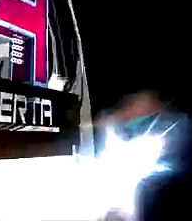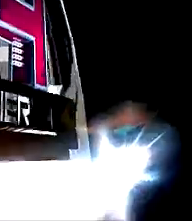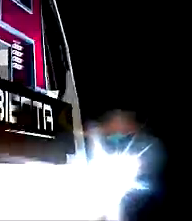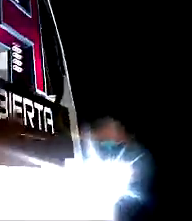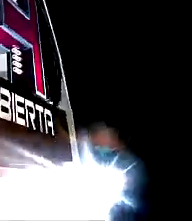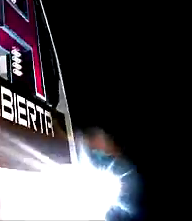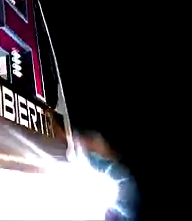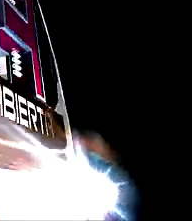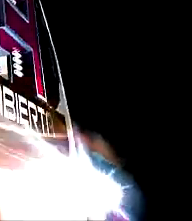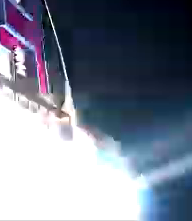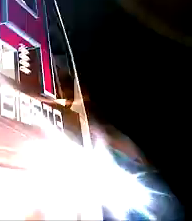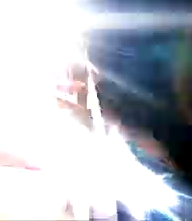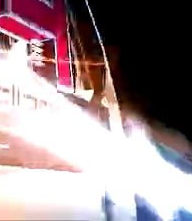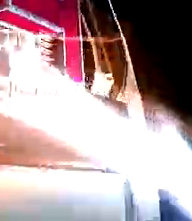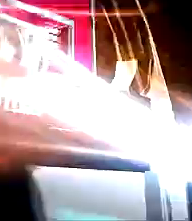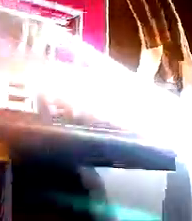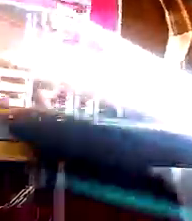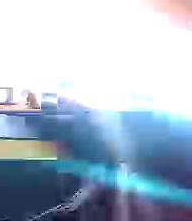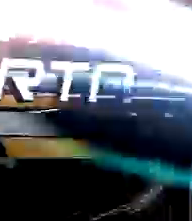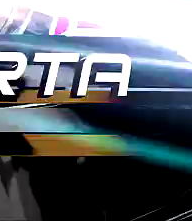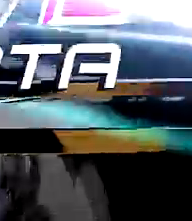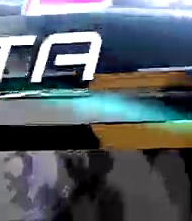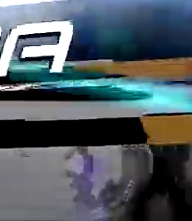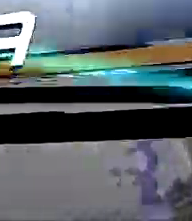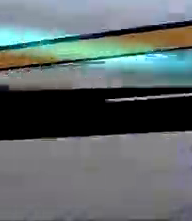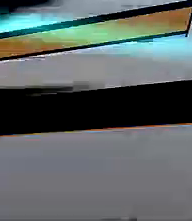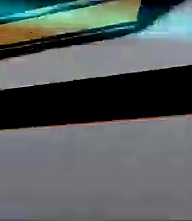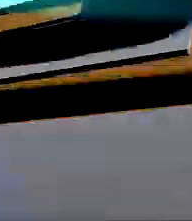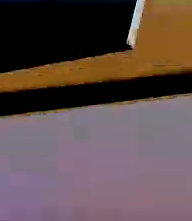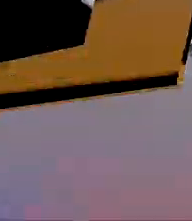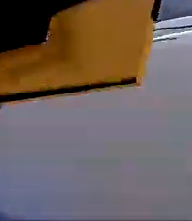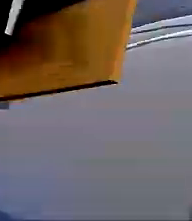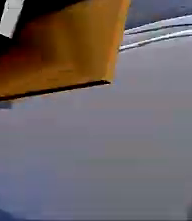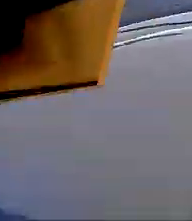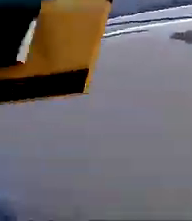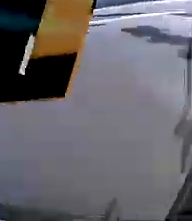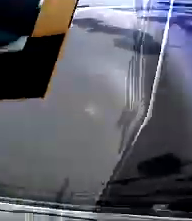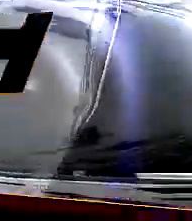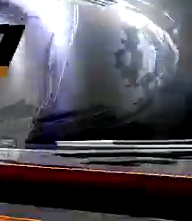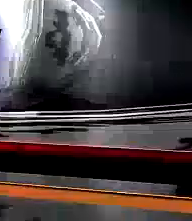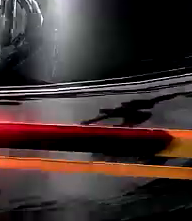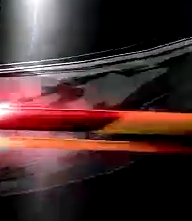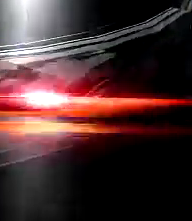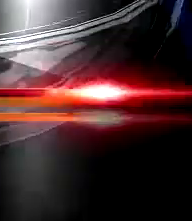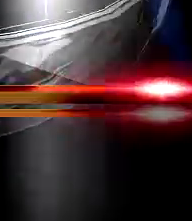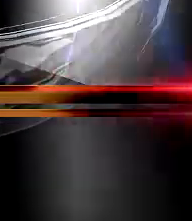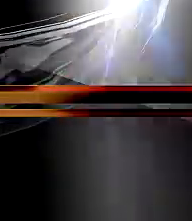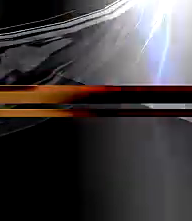Puerta Abierta. Comunicación directa entre usted y nosotros. Puerta Abierta.